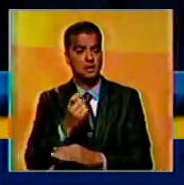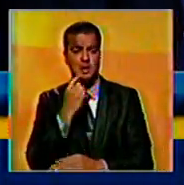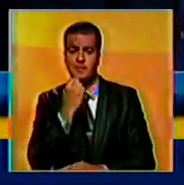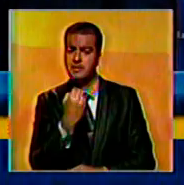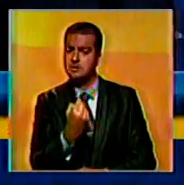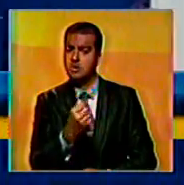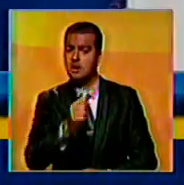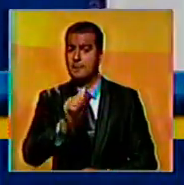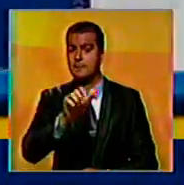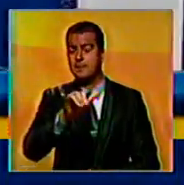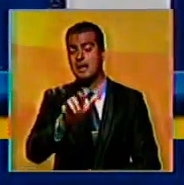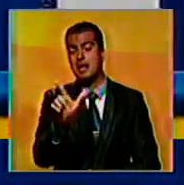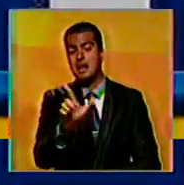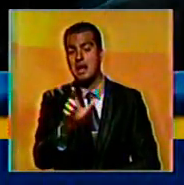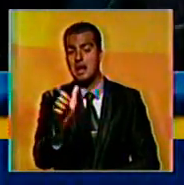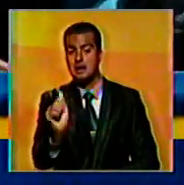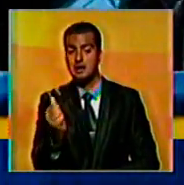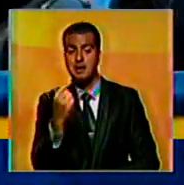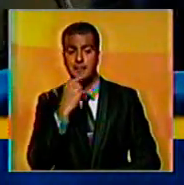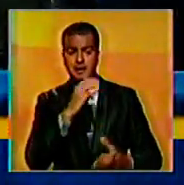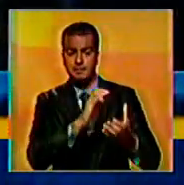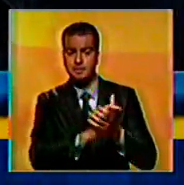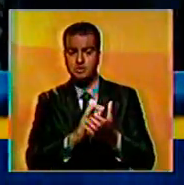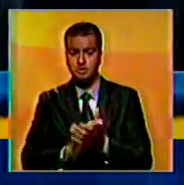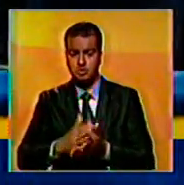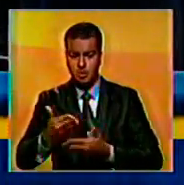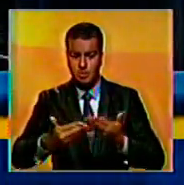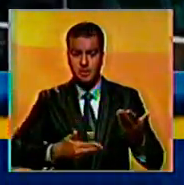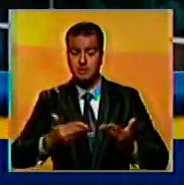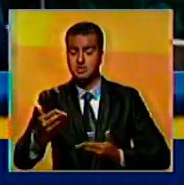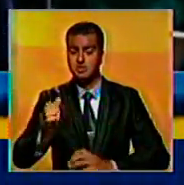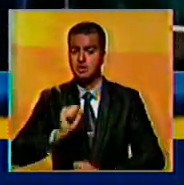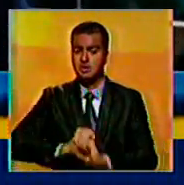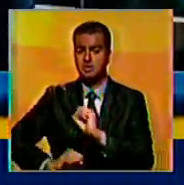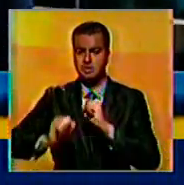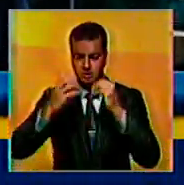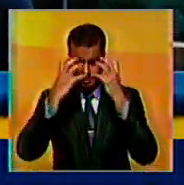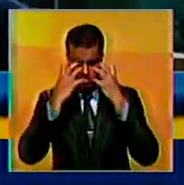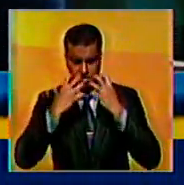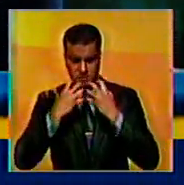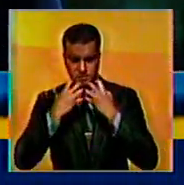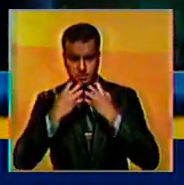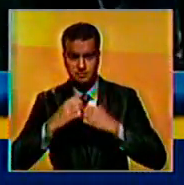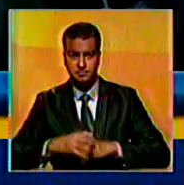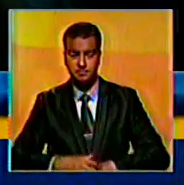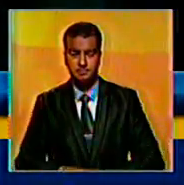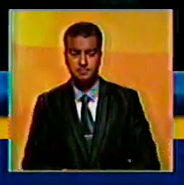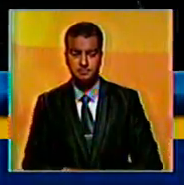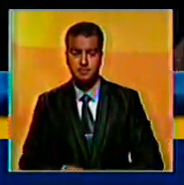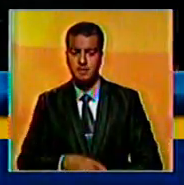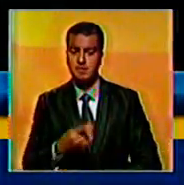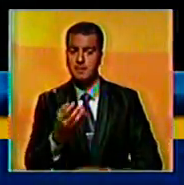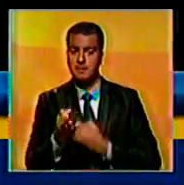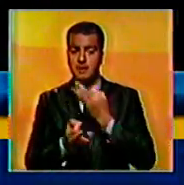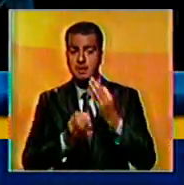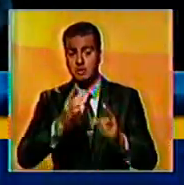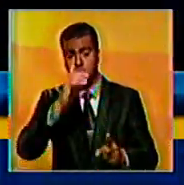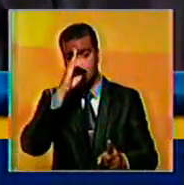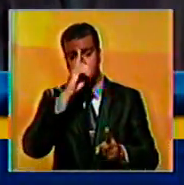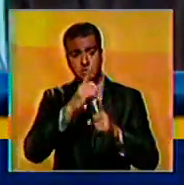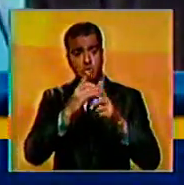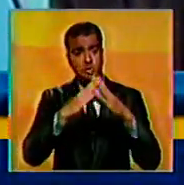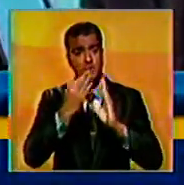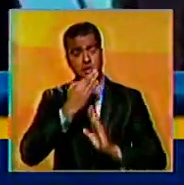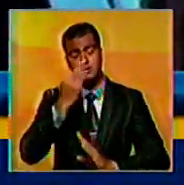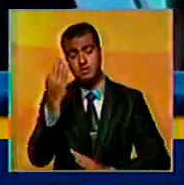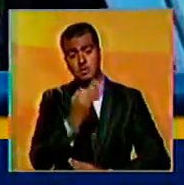en La Haya con el objetivo de estrechar su cooperación para combatir el terrorismo. Los miembros manifestaron su determinación de